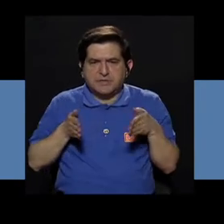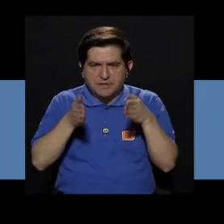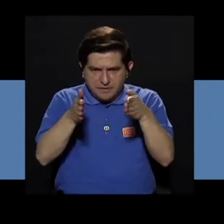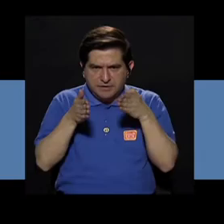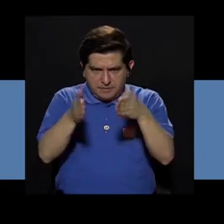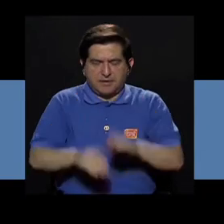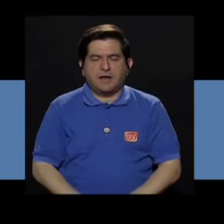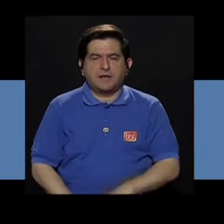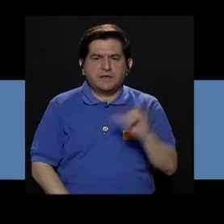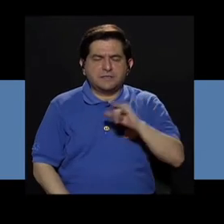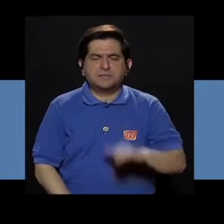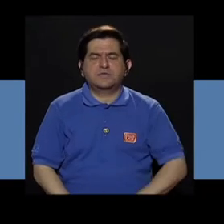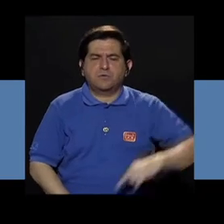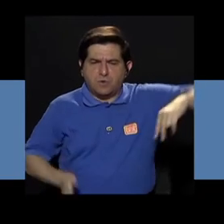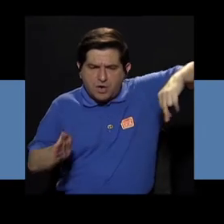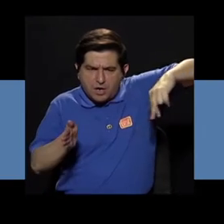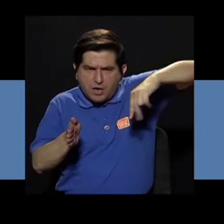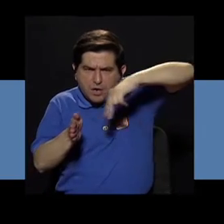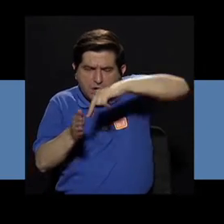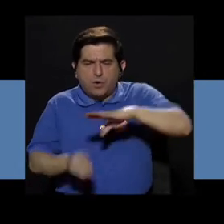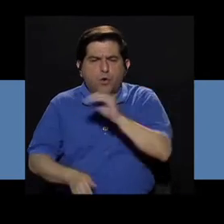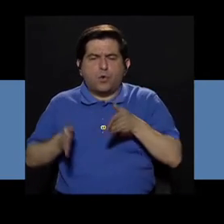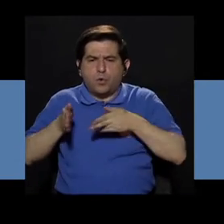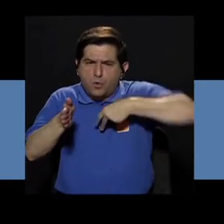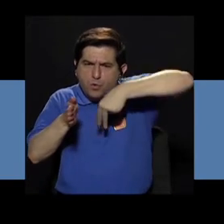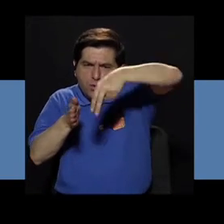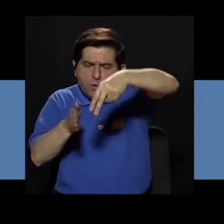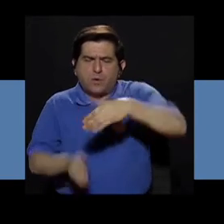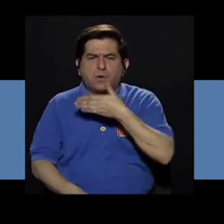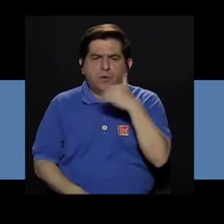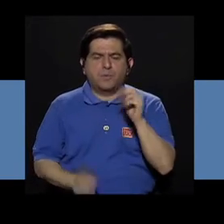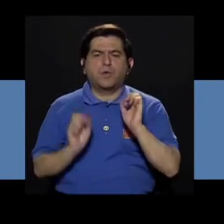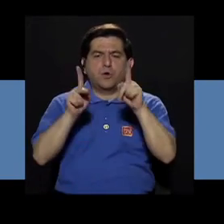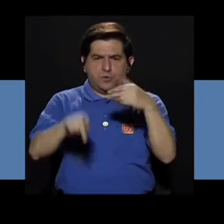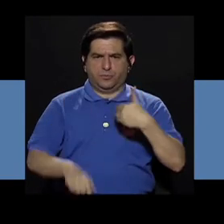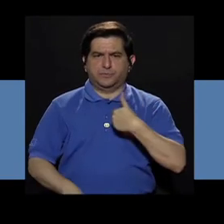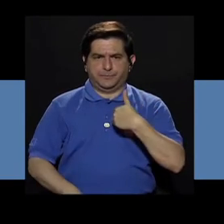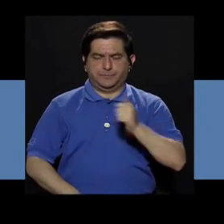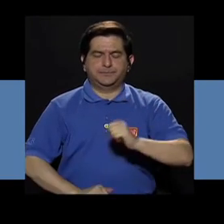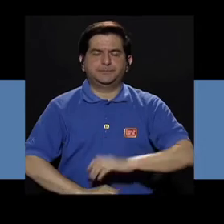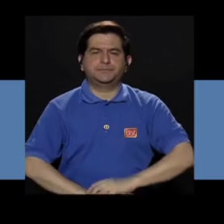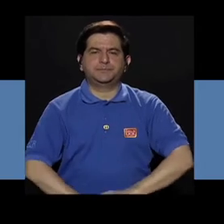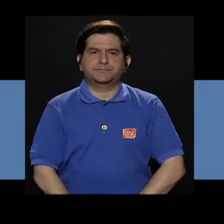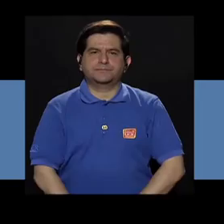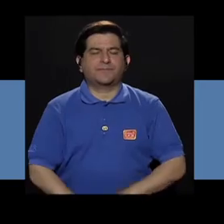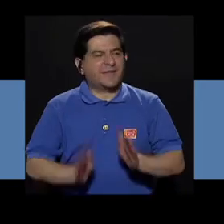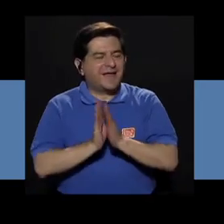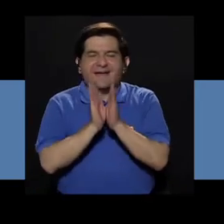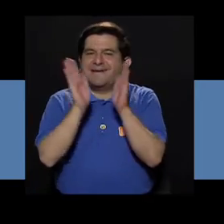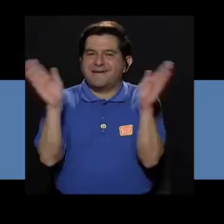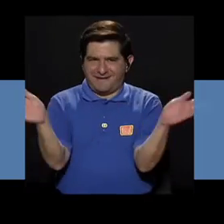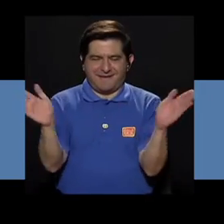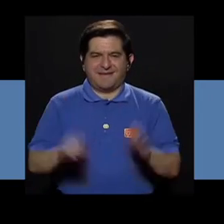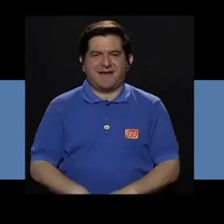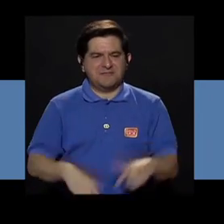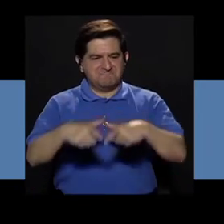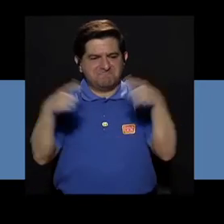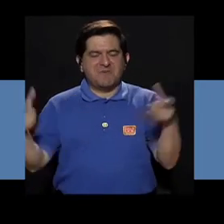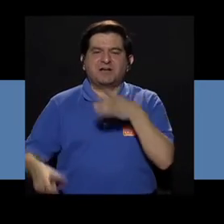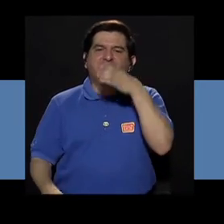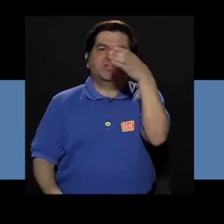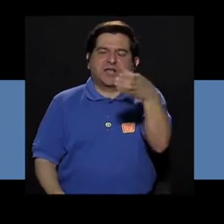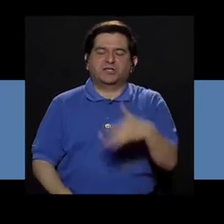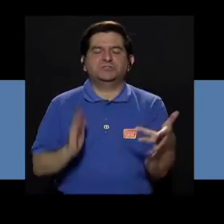carretera, colocar pasos peatonales, colocar aceras para mejorar las facilidades para ellos. Bueno, en general,